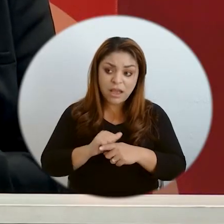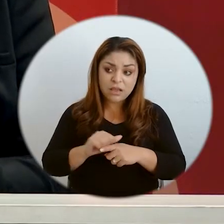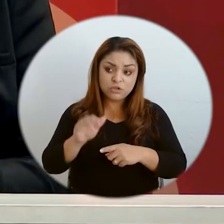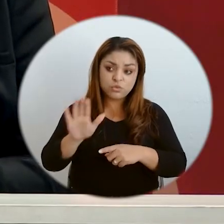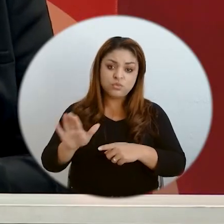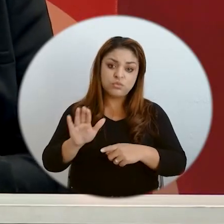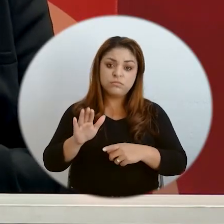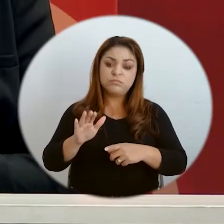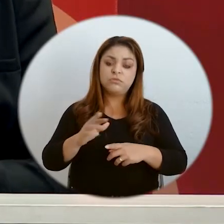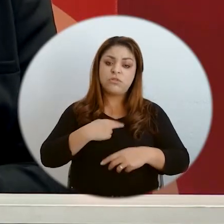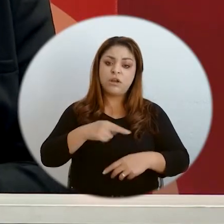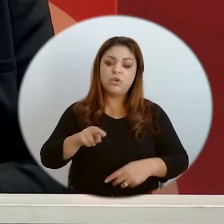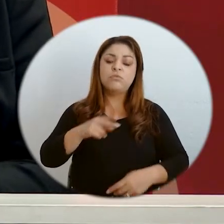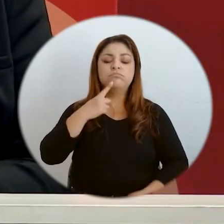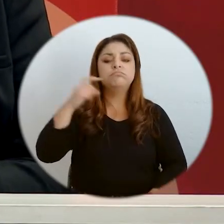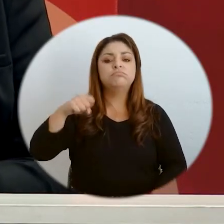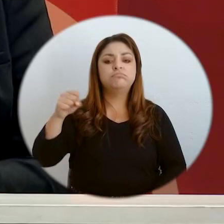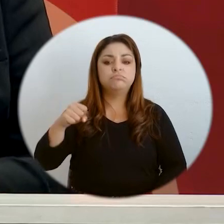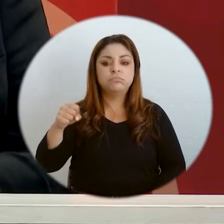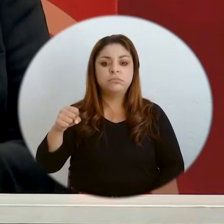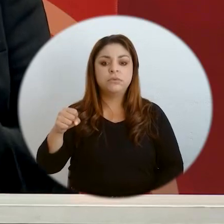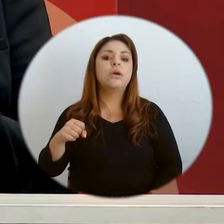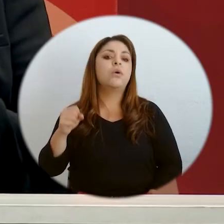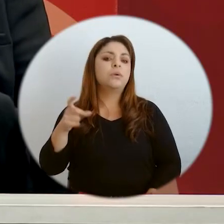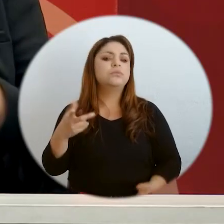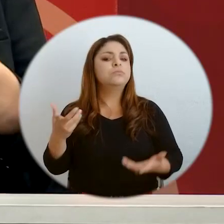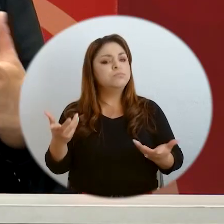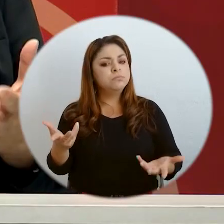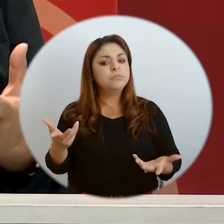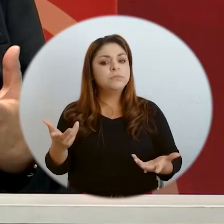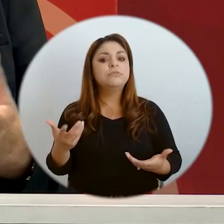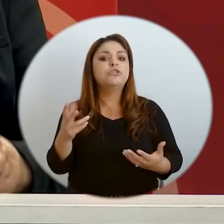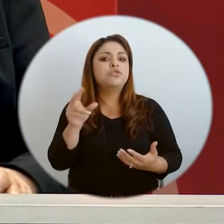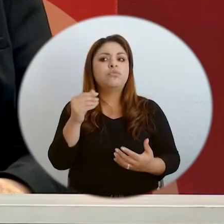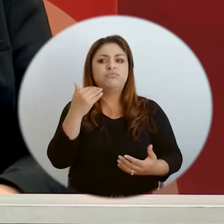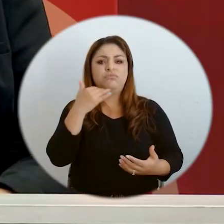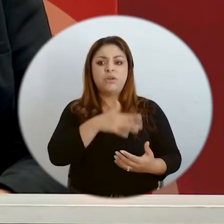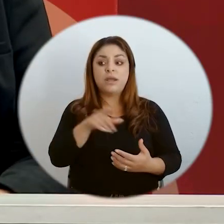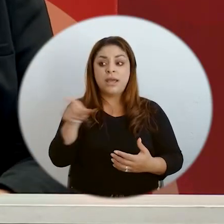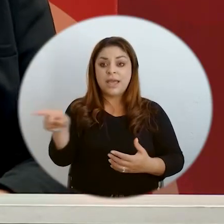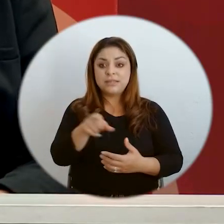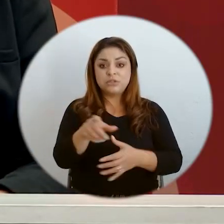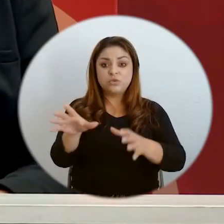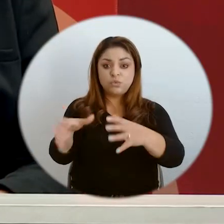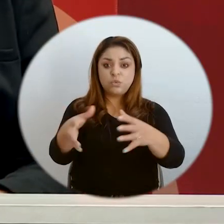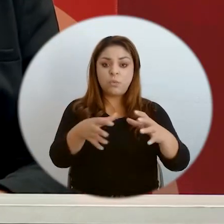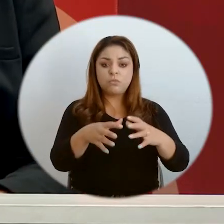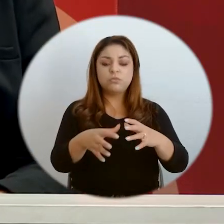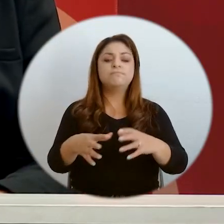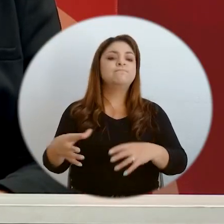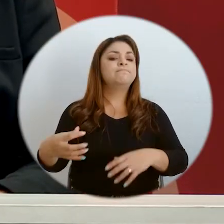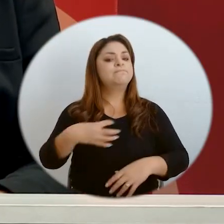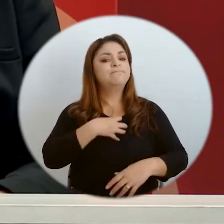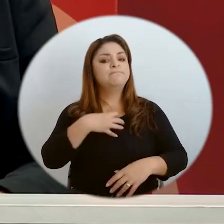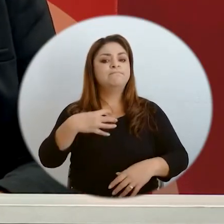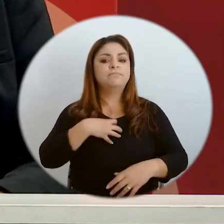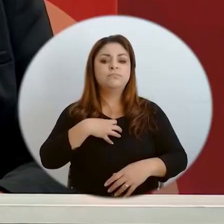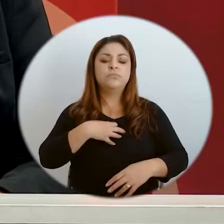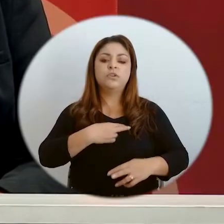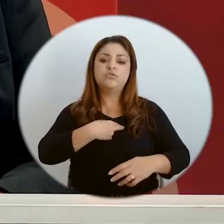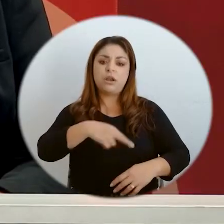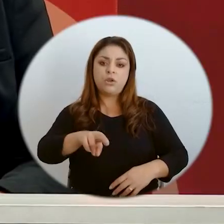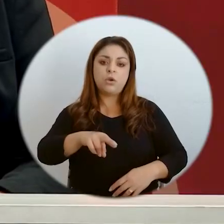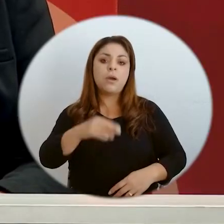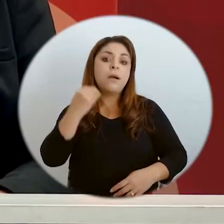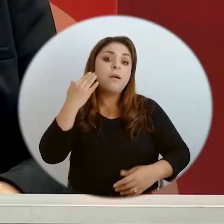vinculadas a la religión que profesan. Entonces no debería extrañarnos que este tipo de grupos haga esas